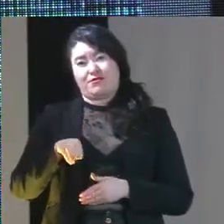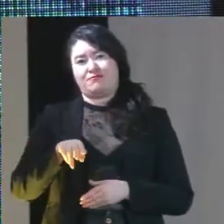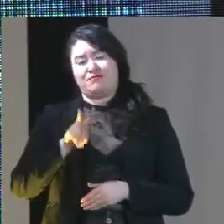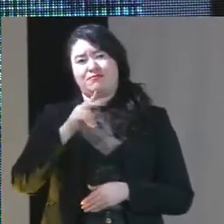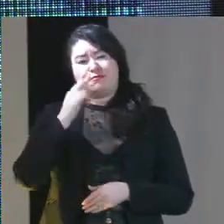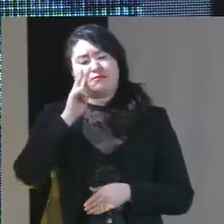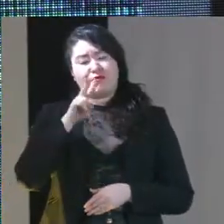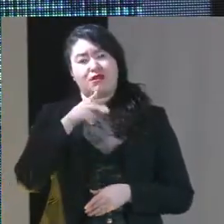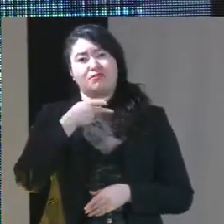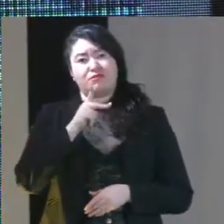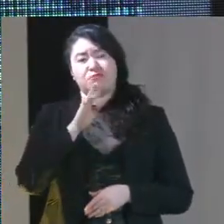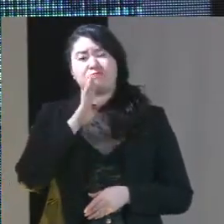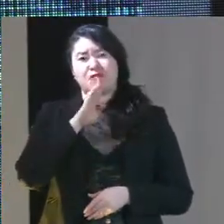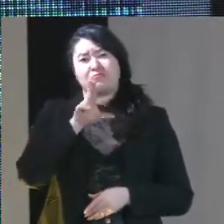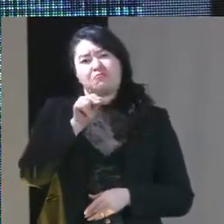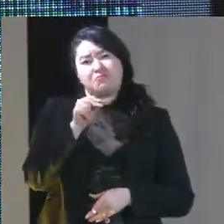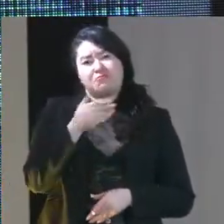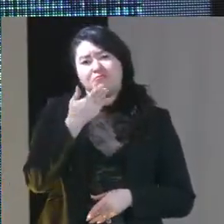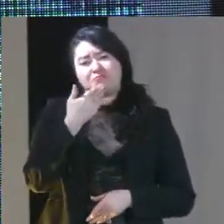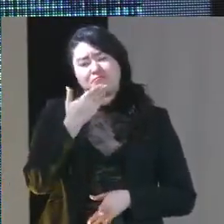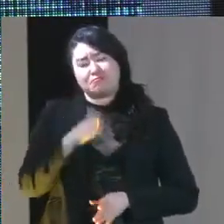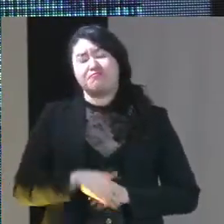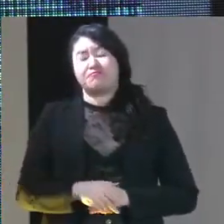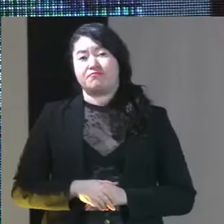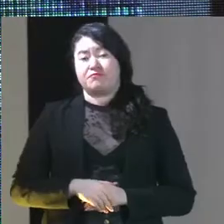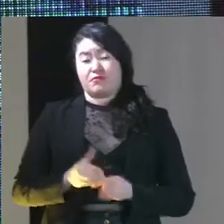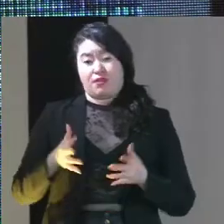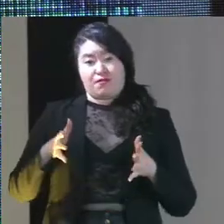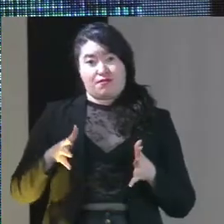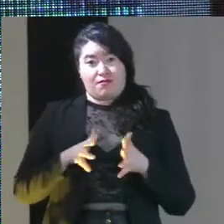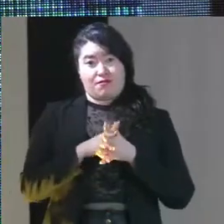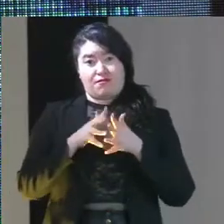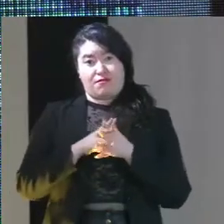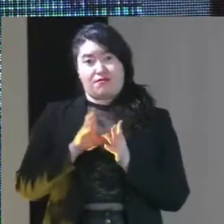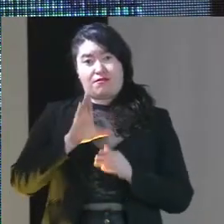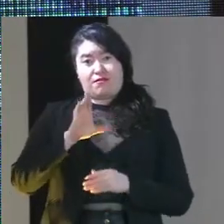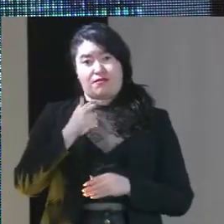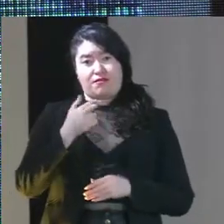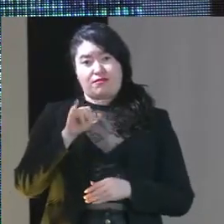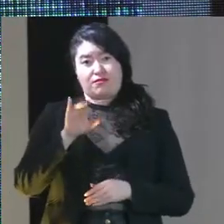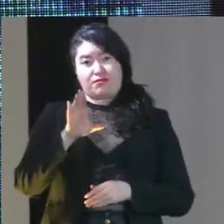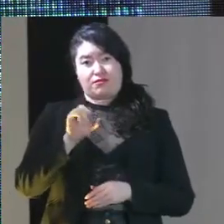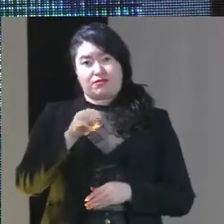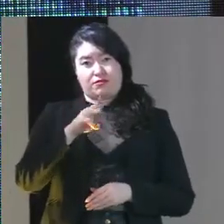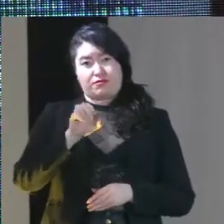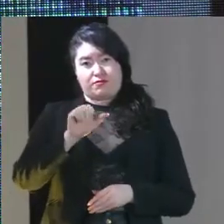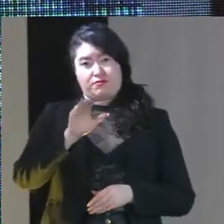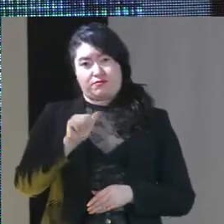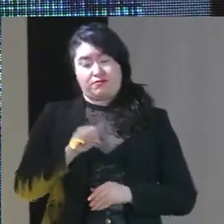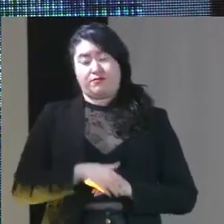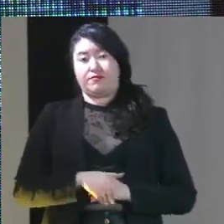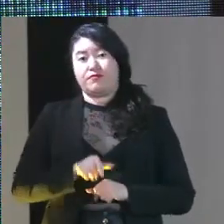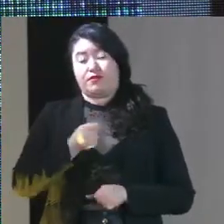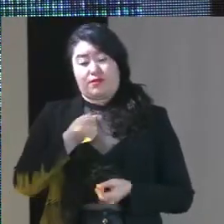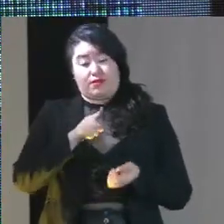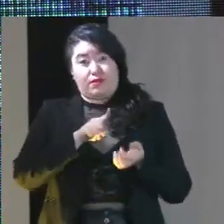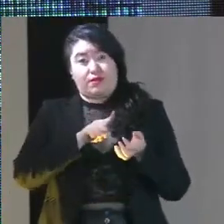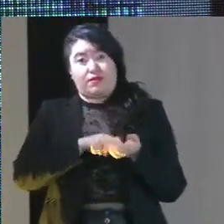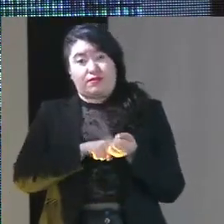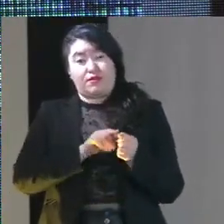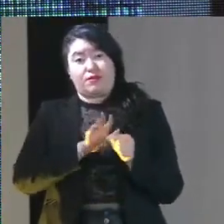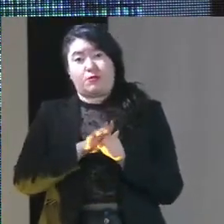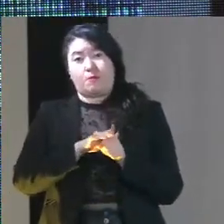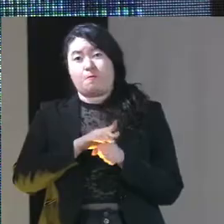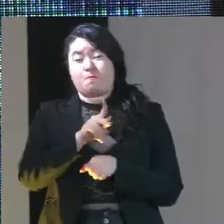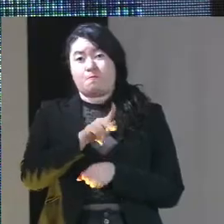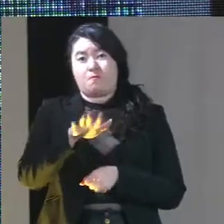no está mal, que se llama La Guerra Chichimeca, dice Powell, el asombroso triunfo de Cortés sobre pueblos tan numerosos y complejos